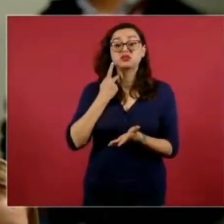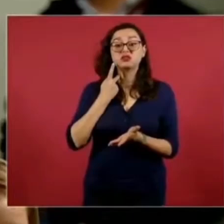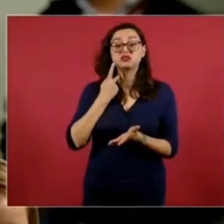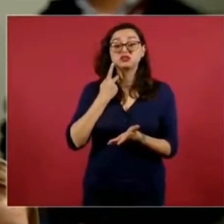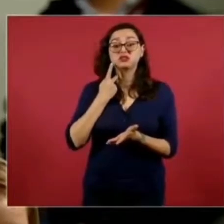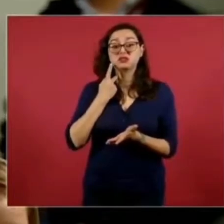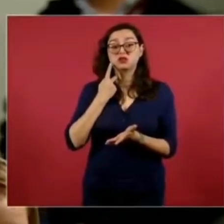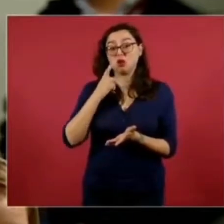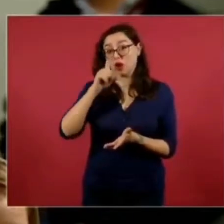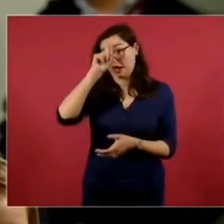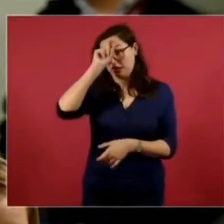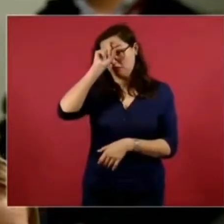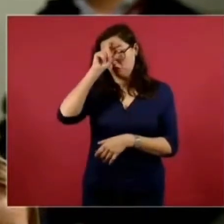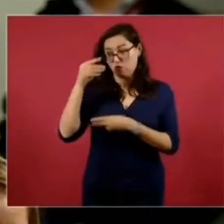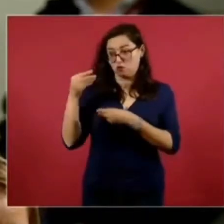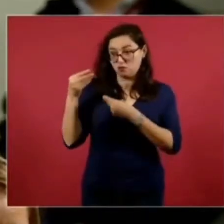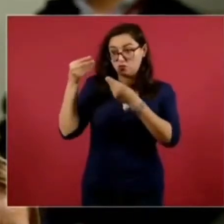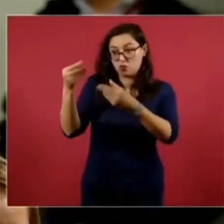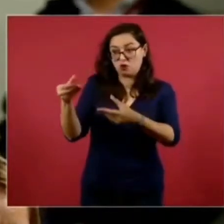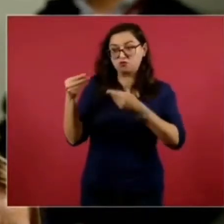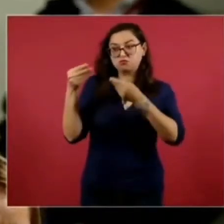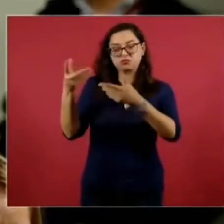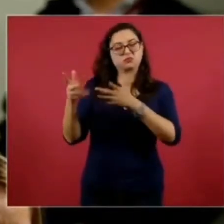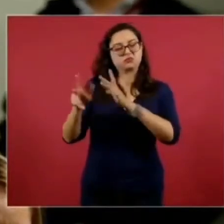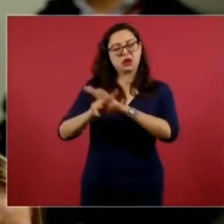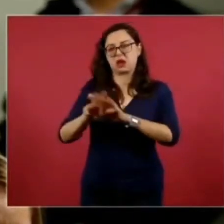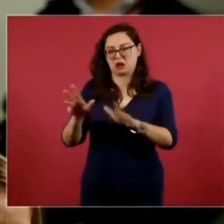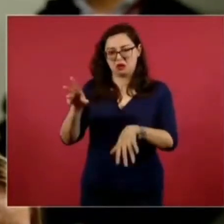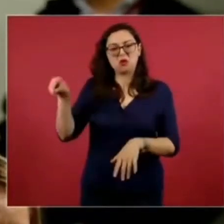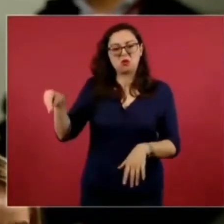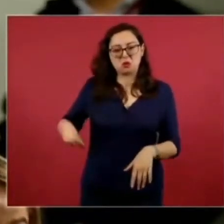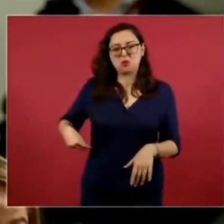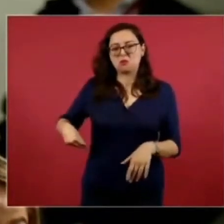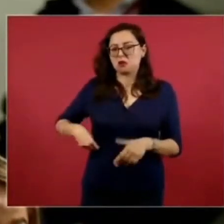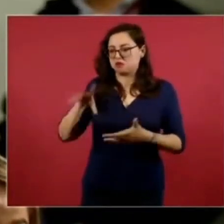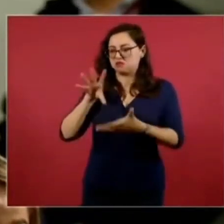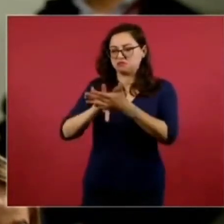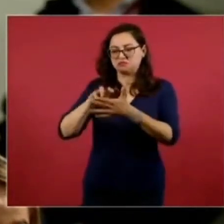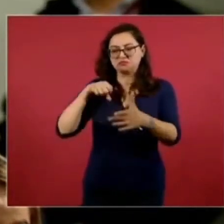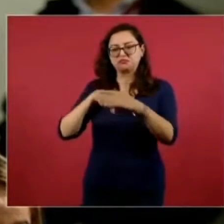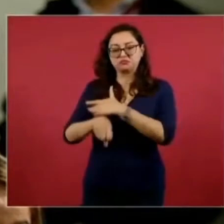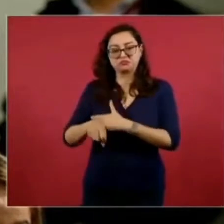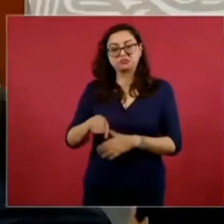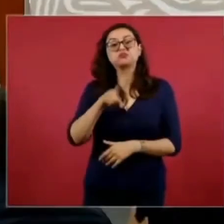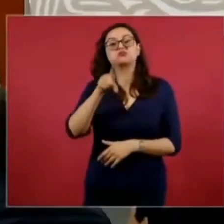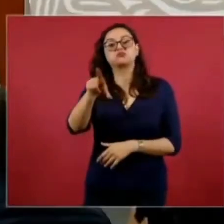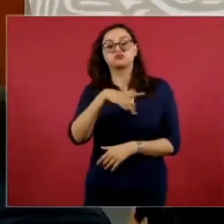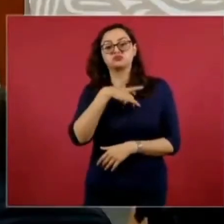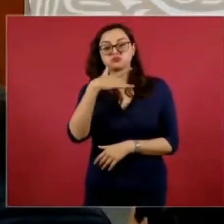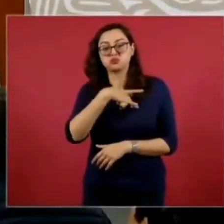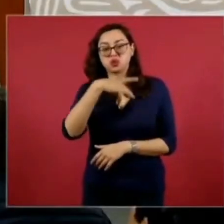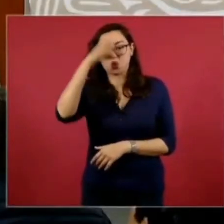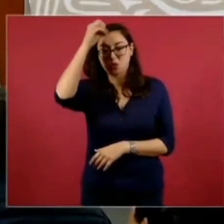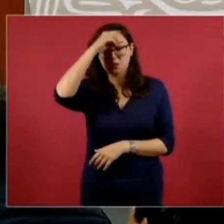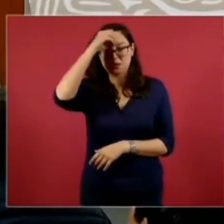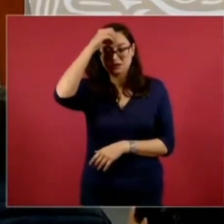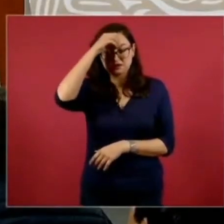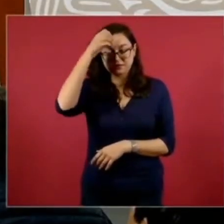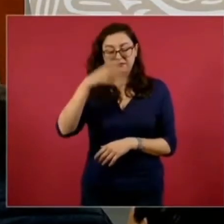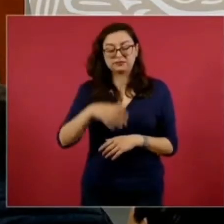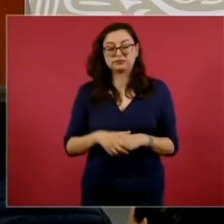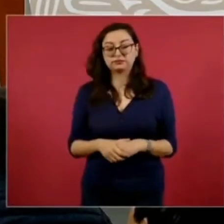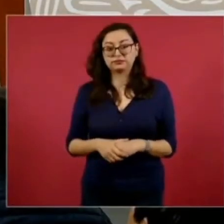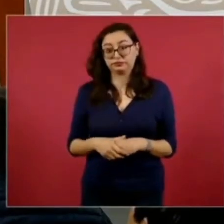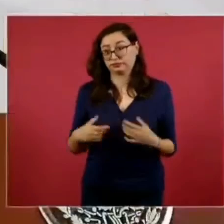egipcios eh y preguntarle presidente qué piensa al respecto eh Y con atención a que pues un Jurado